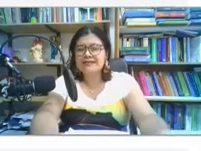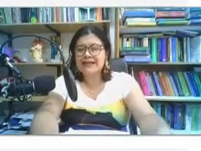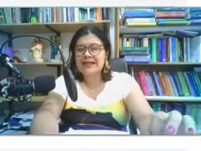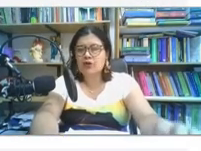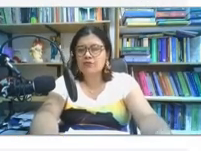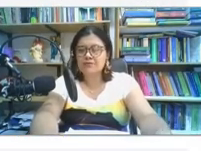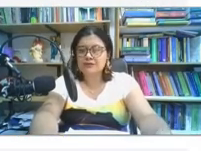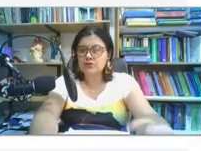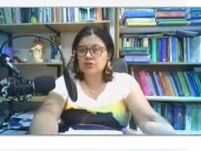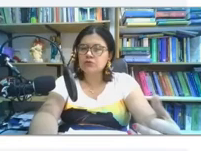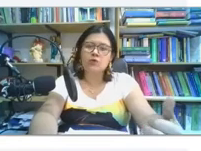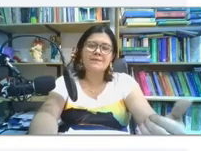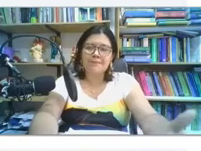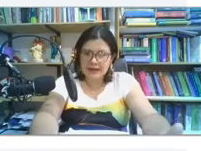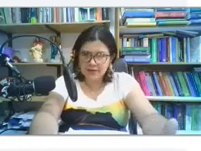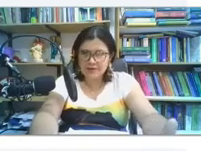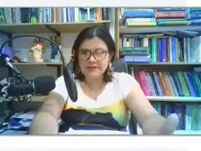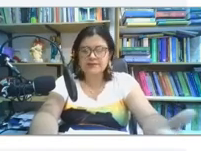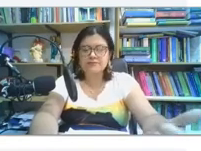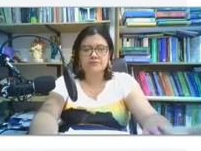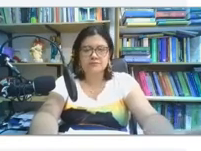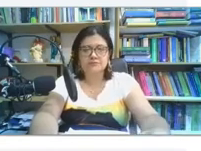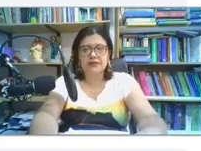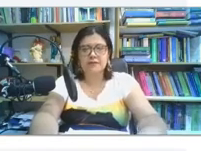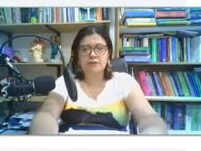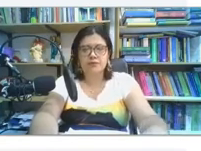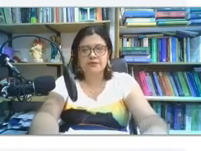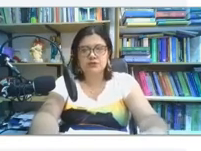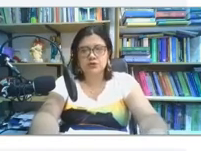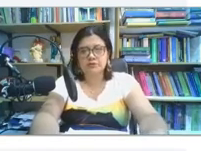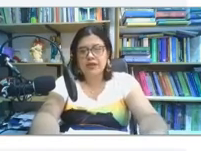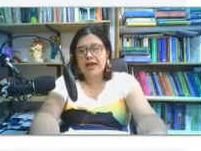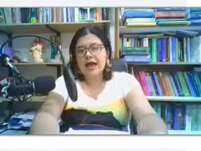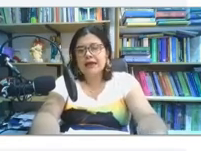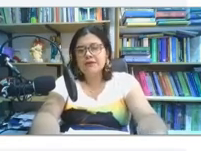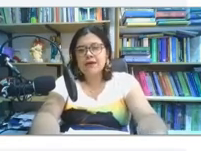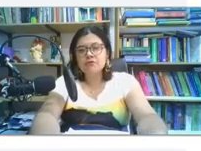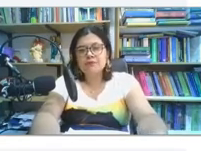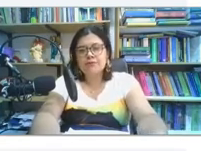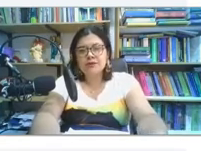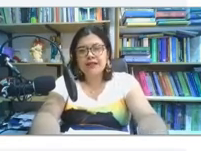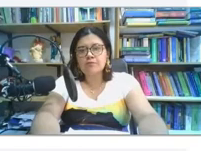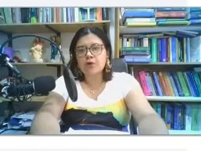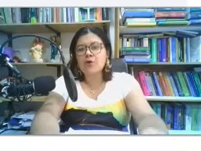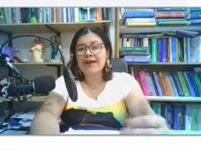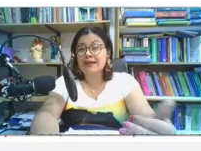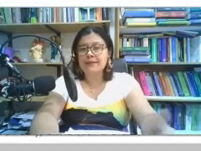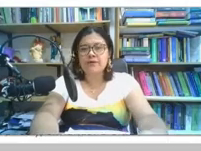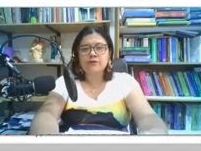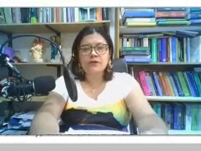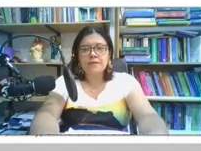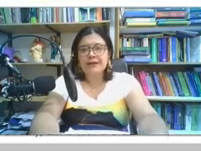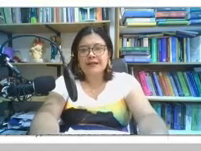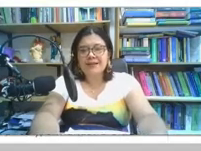a hacer la confirmación o el pago del reporte inscripción aquí vemos vamos a mirar un poco el